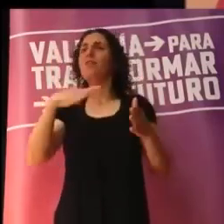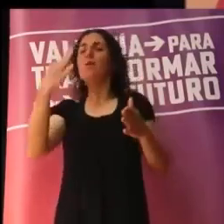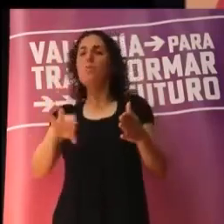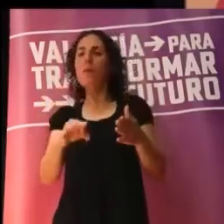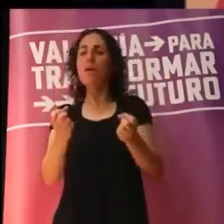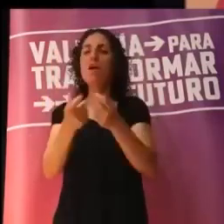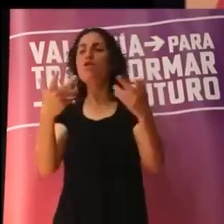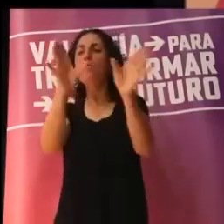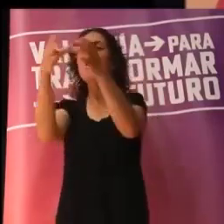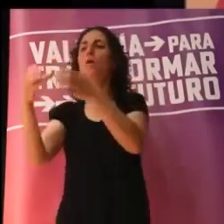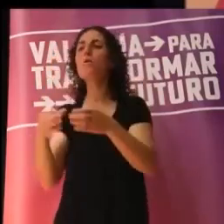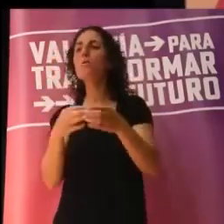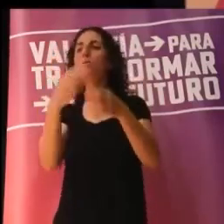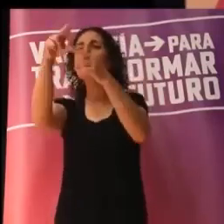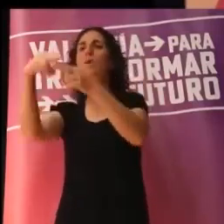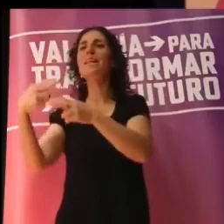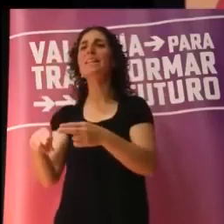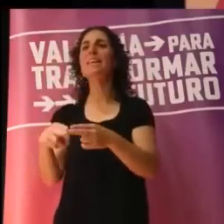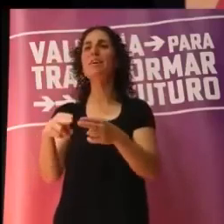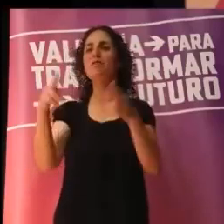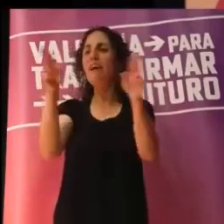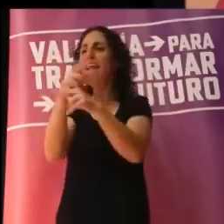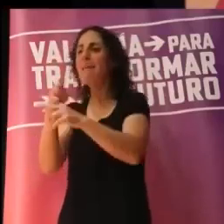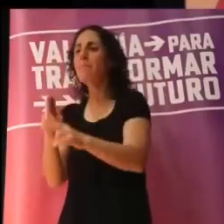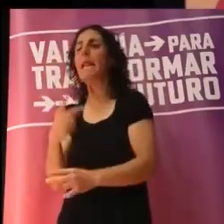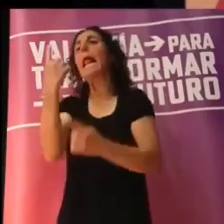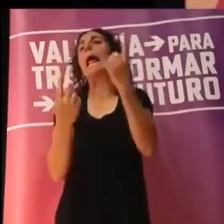mediante la eliminación de algunos de ellos,